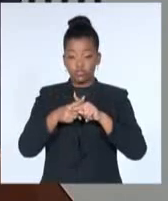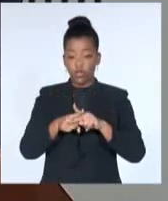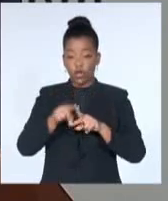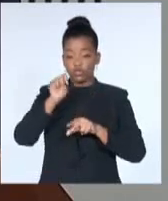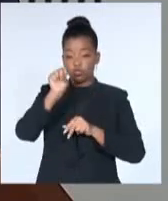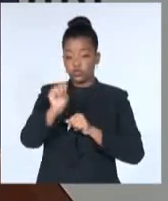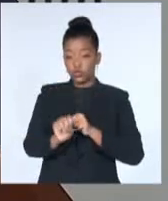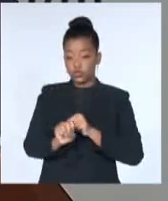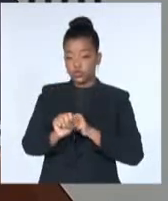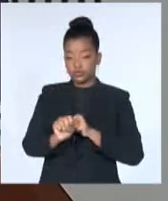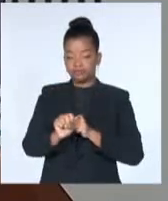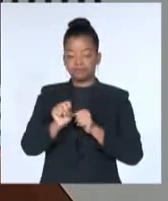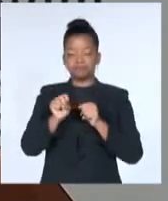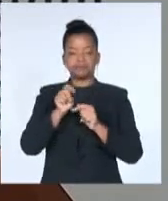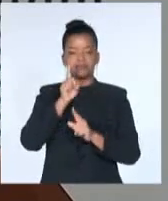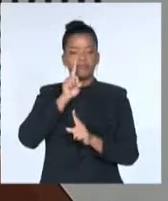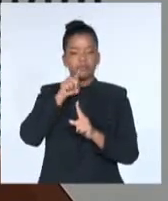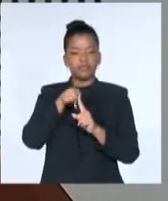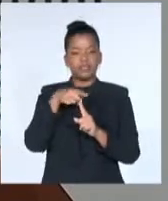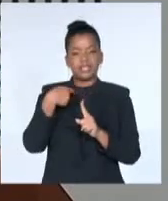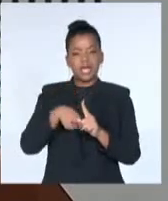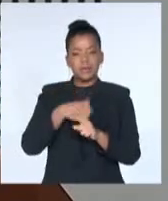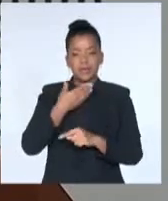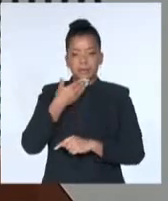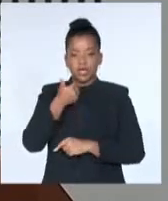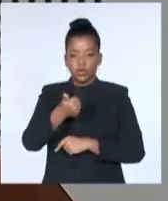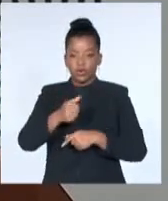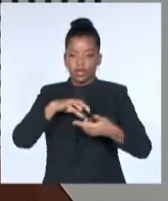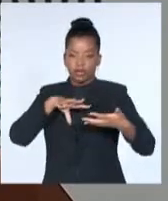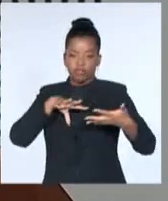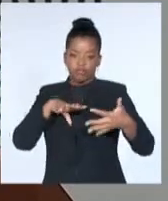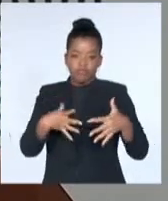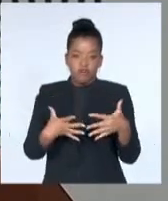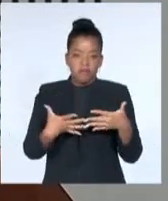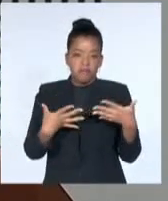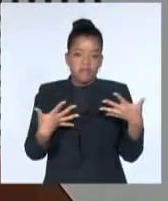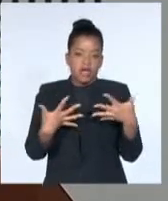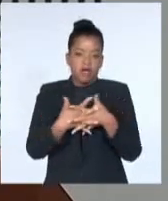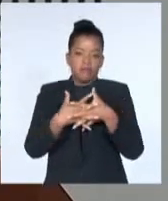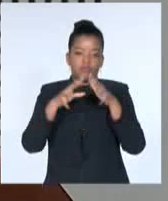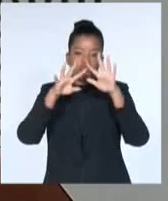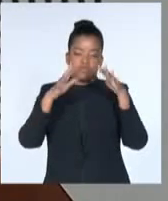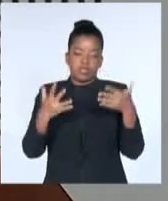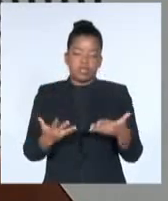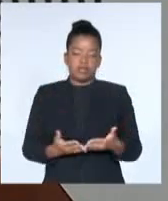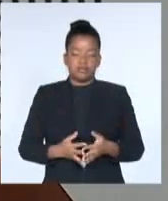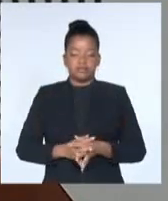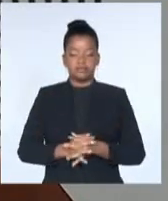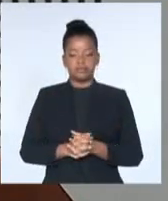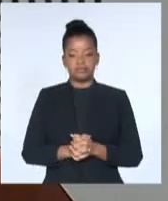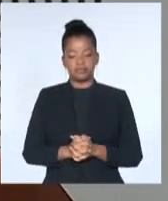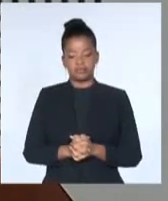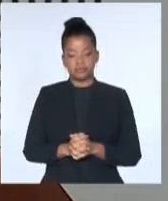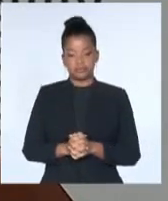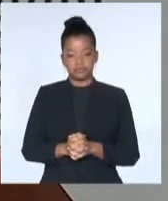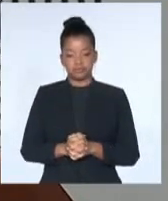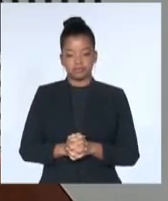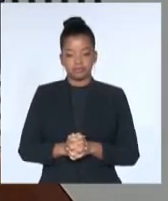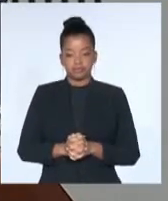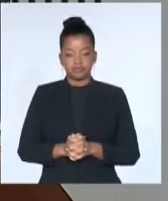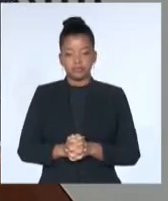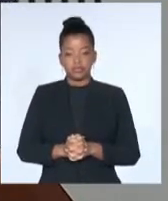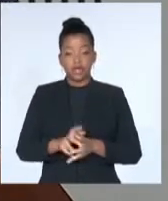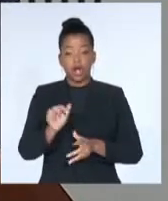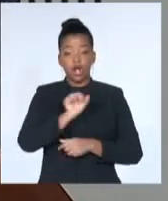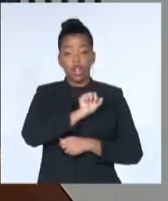más remedio que mejorar su posición en las cadenas mundiales de valor. Para lograr este objetivo